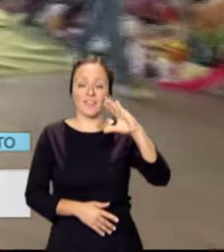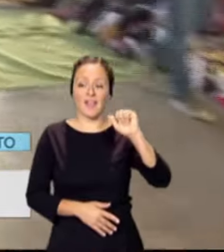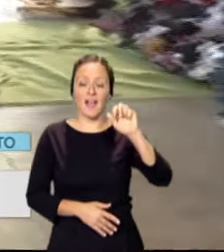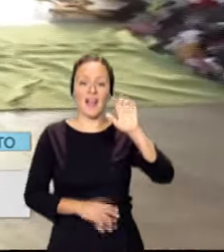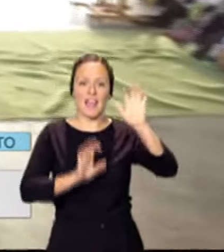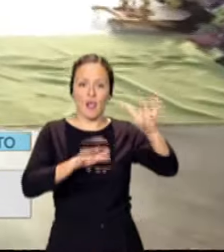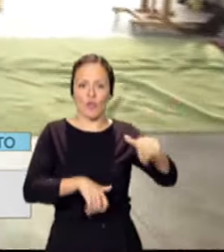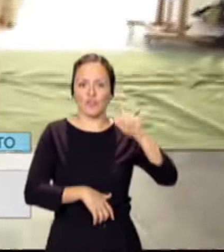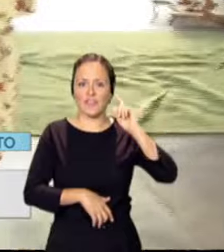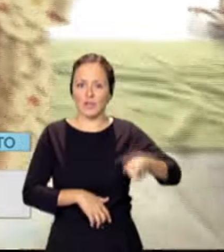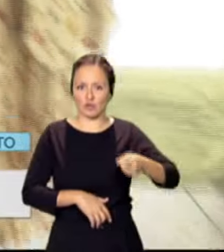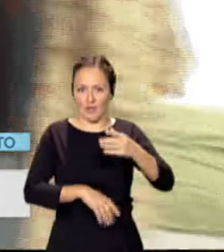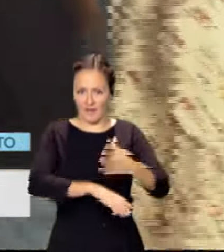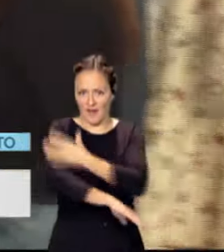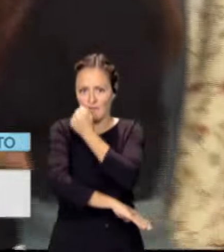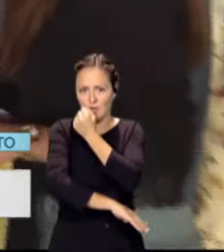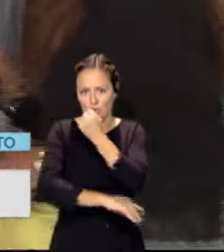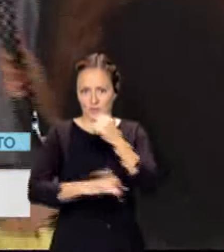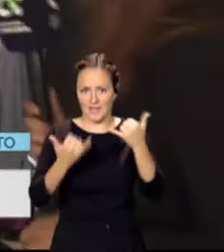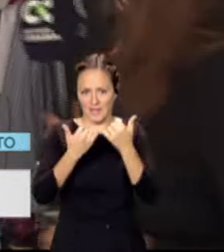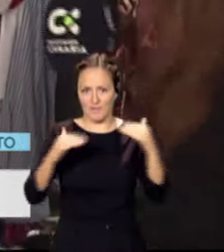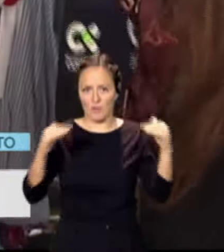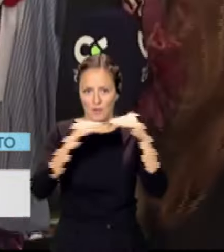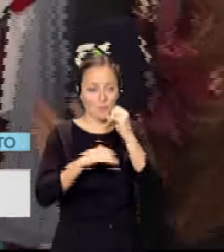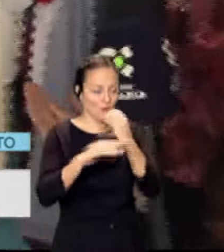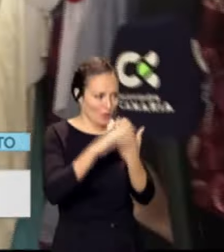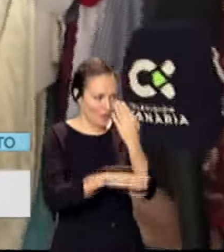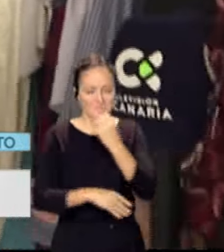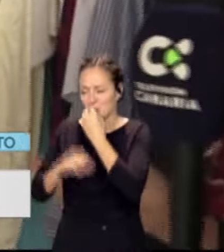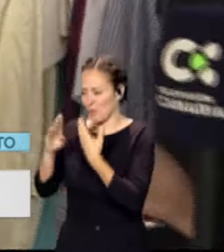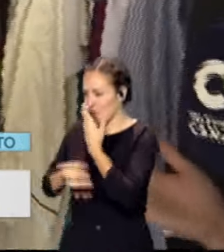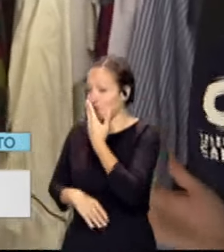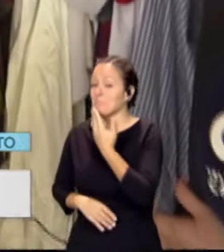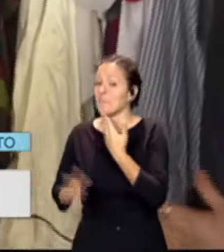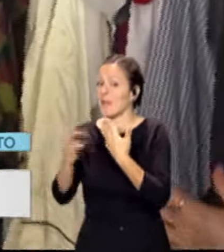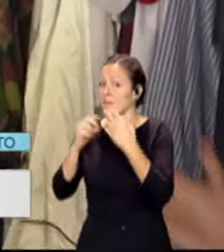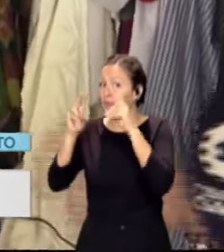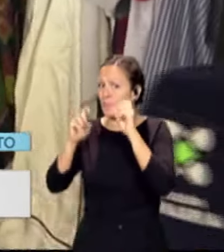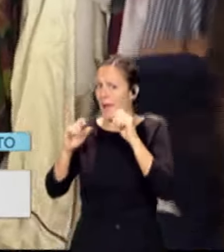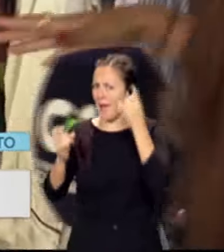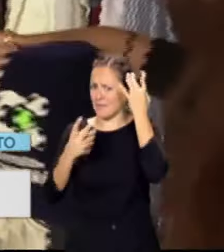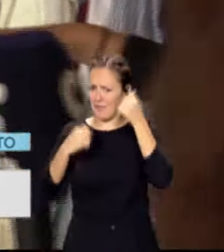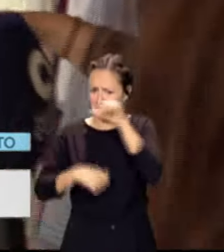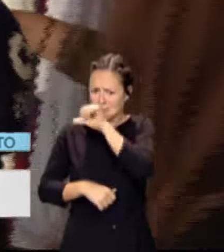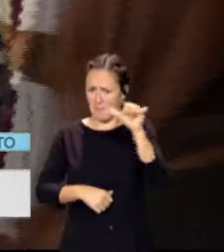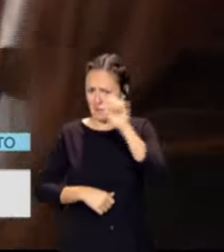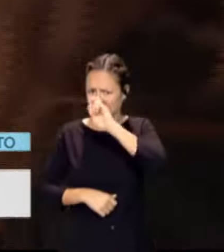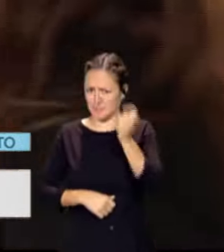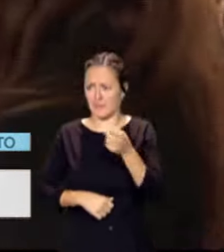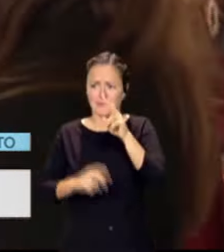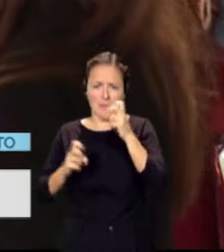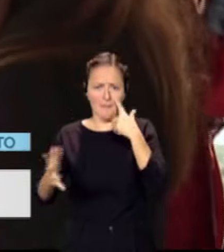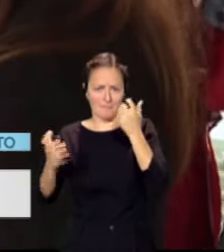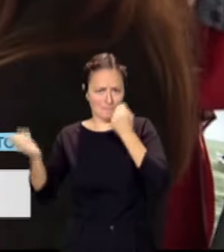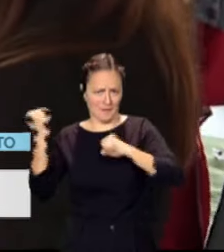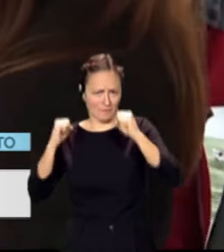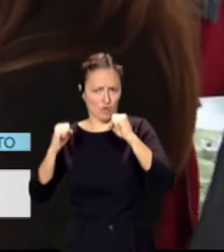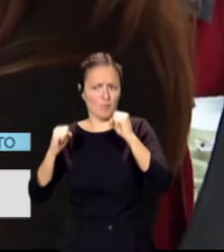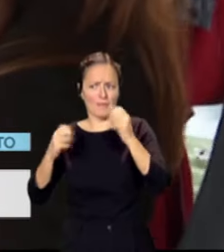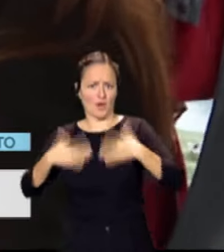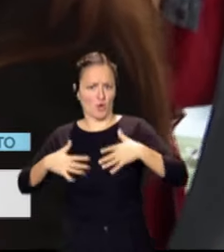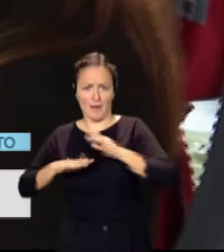igualdad muy buenos días Patricia muy buenos días Bueno hablamos de que hay muchísimas actividades a lo largo de la semana no solo est performance de ropa también pues van a